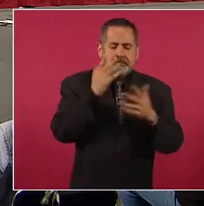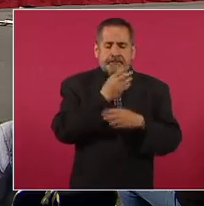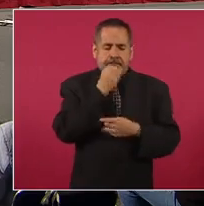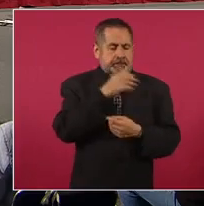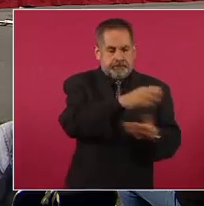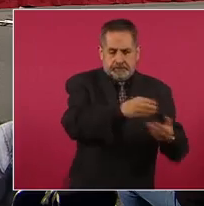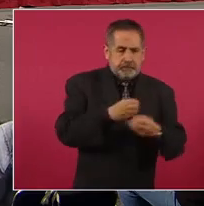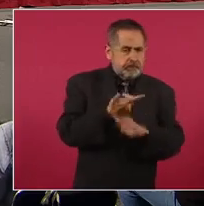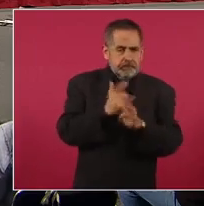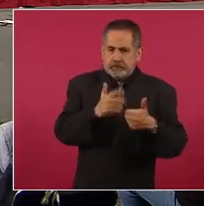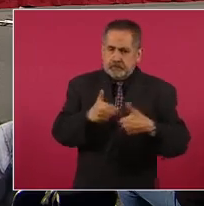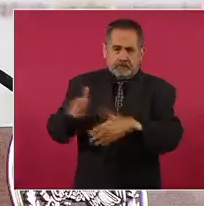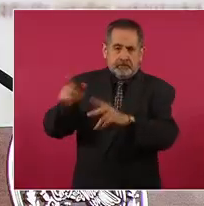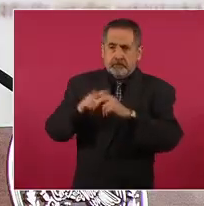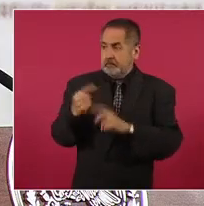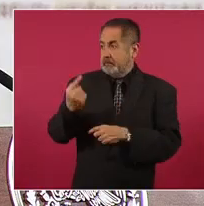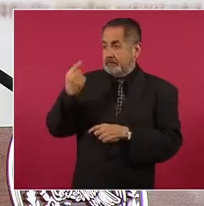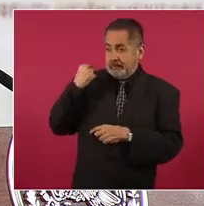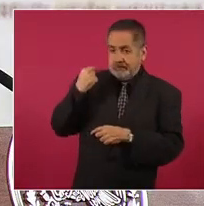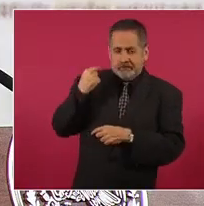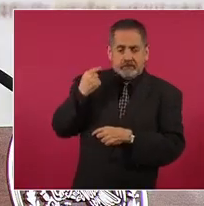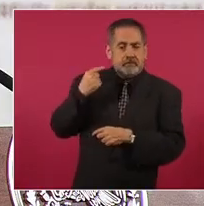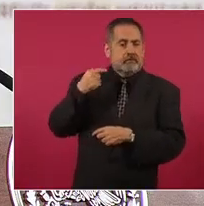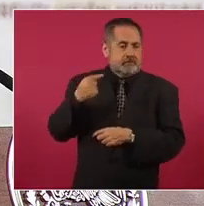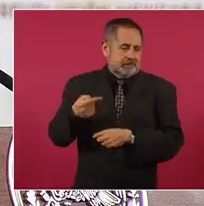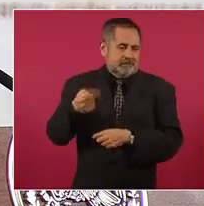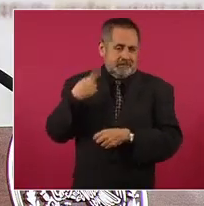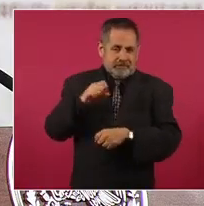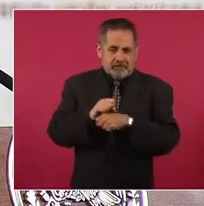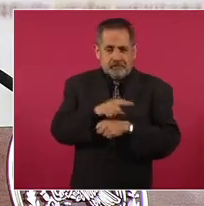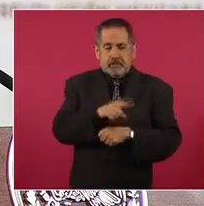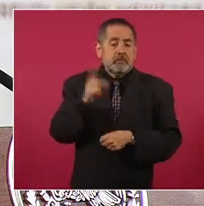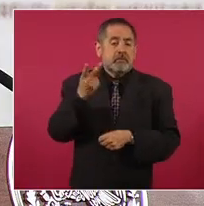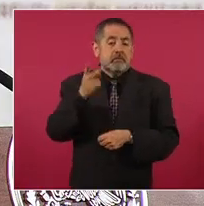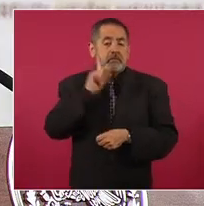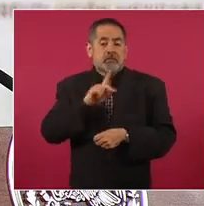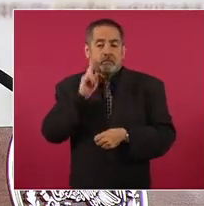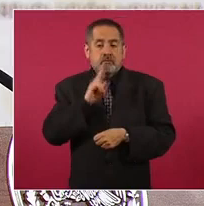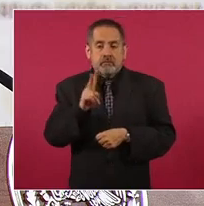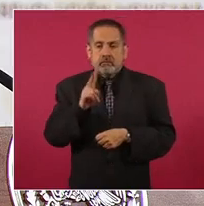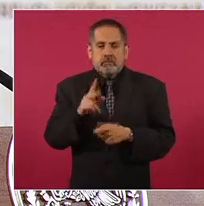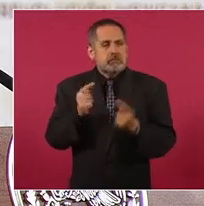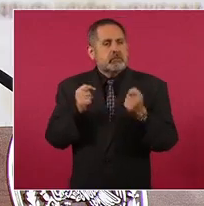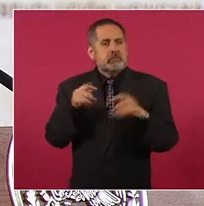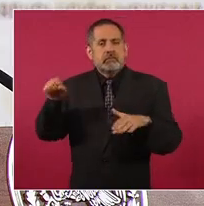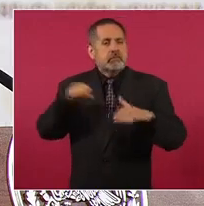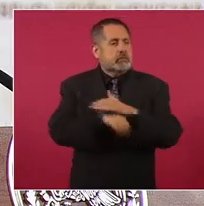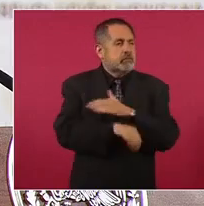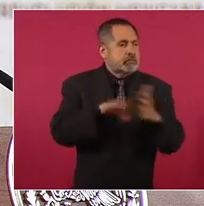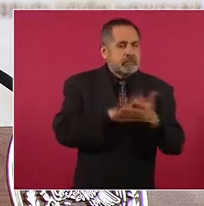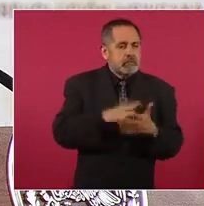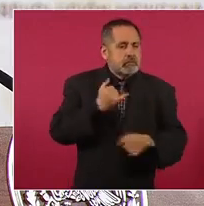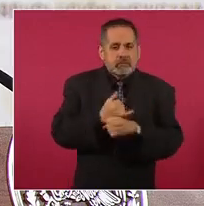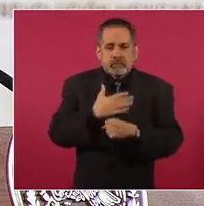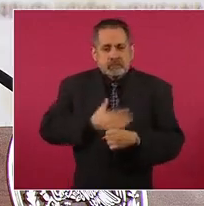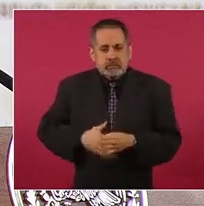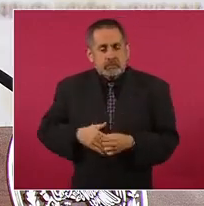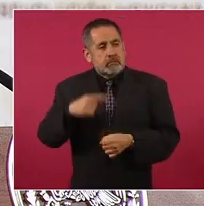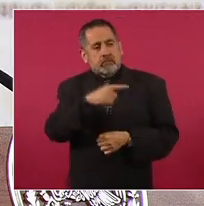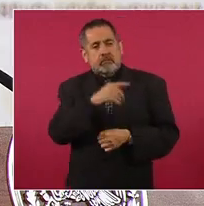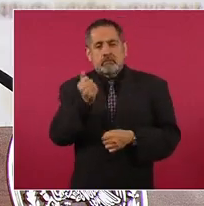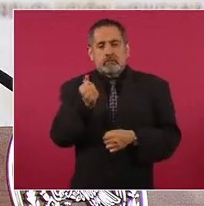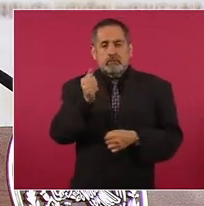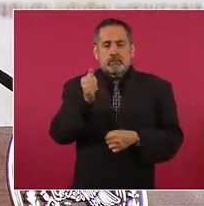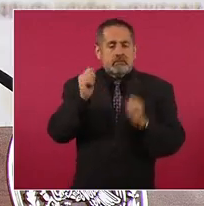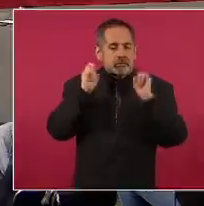días, esta semana y la semana pasada, de dos mujeres indígenas indebidamente detenidas en el penal de San Cristóbal de las Casas,